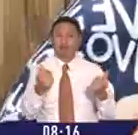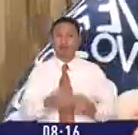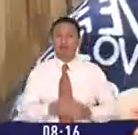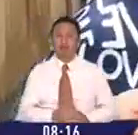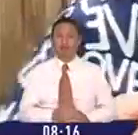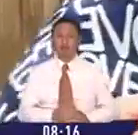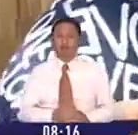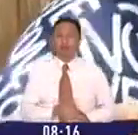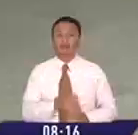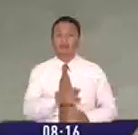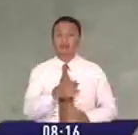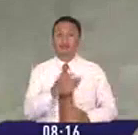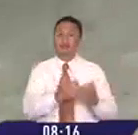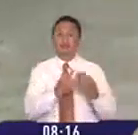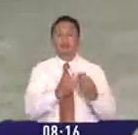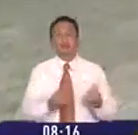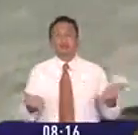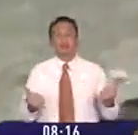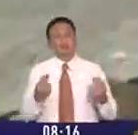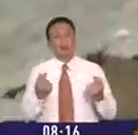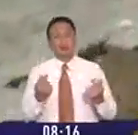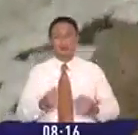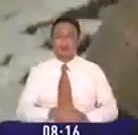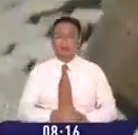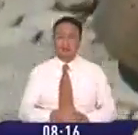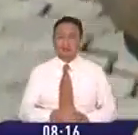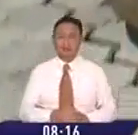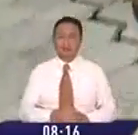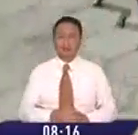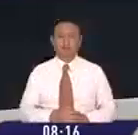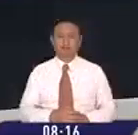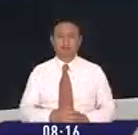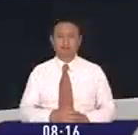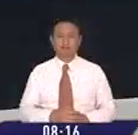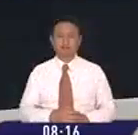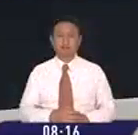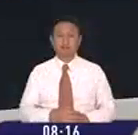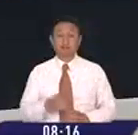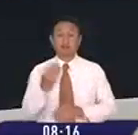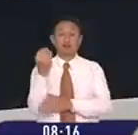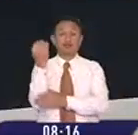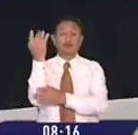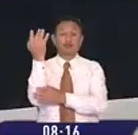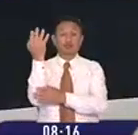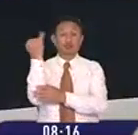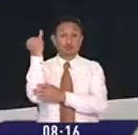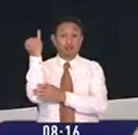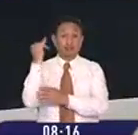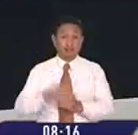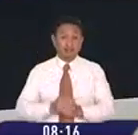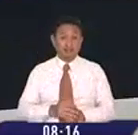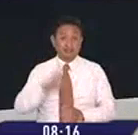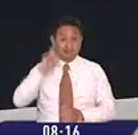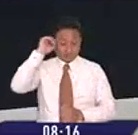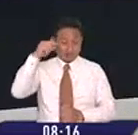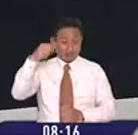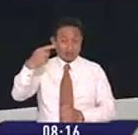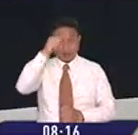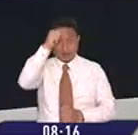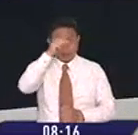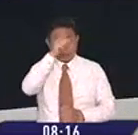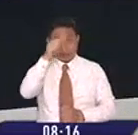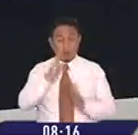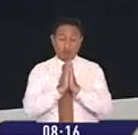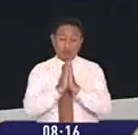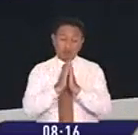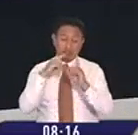Que solucionen. En Quito informó Adriana Rojas. Verita de Verde, recuerden que el domingo hay misa, vayan